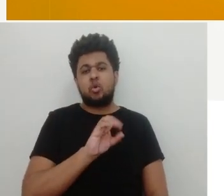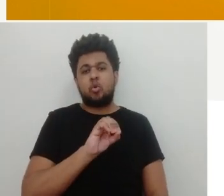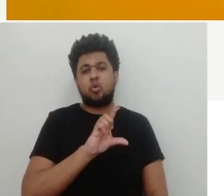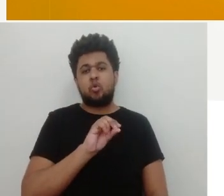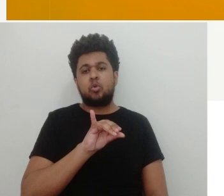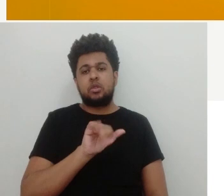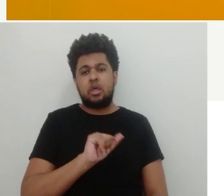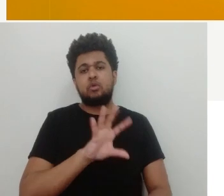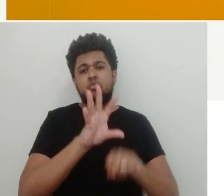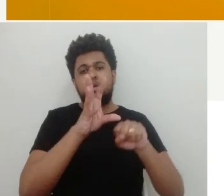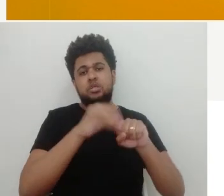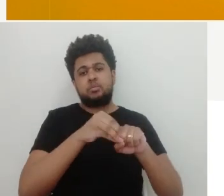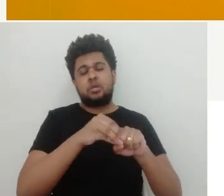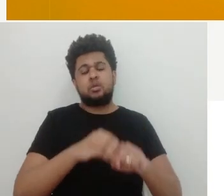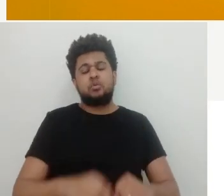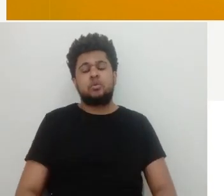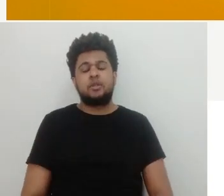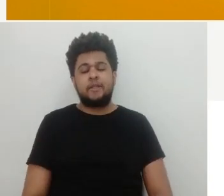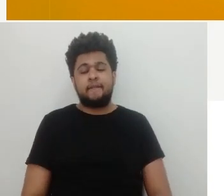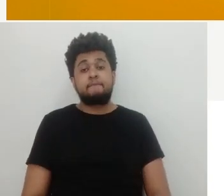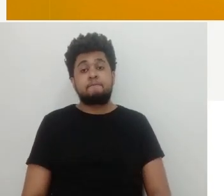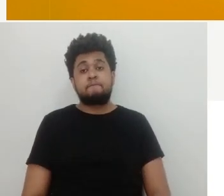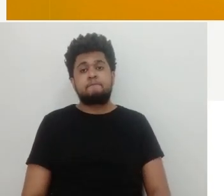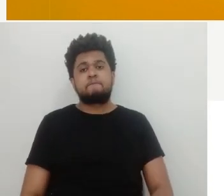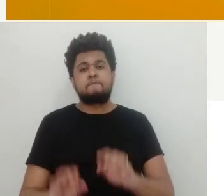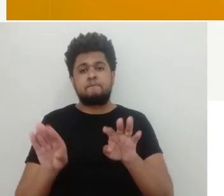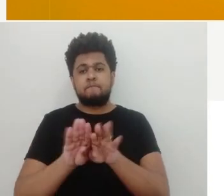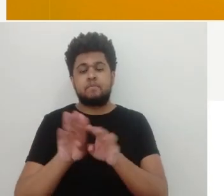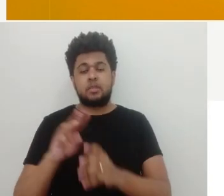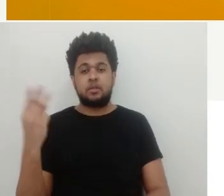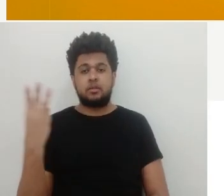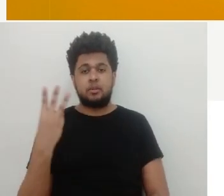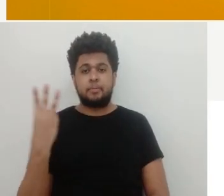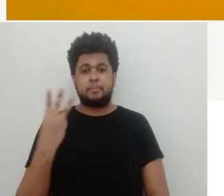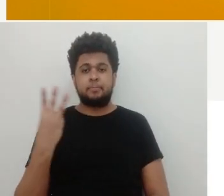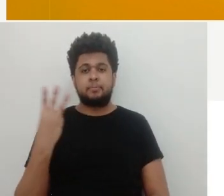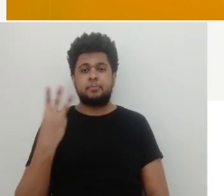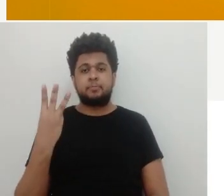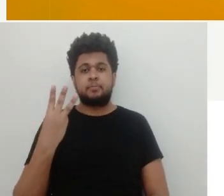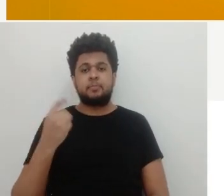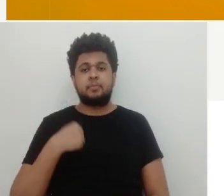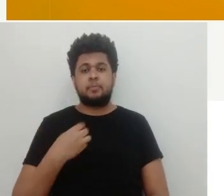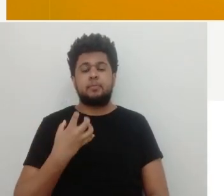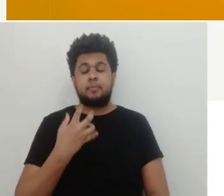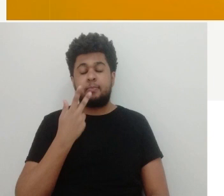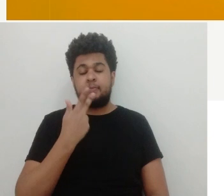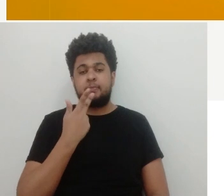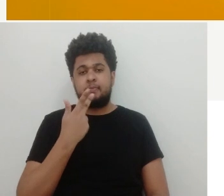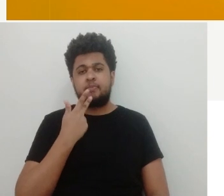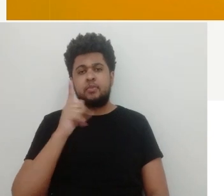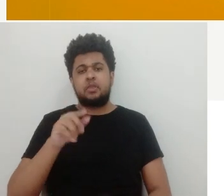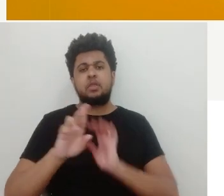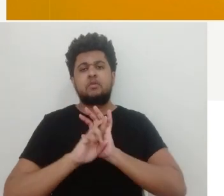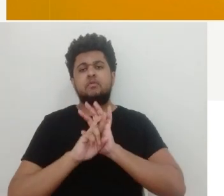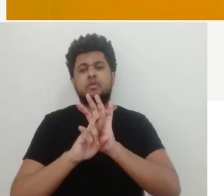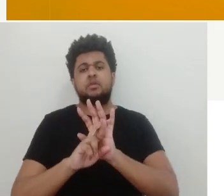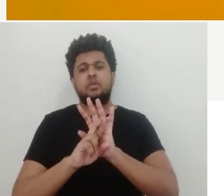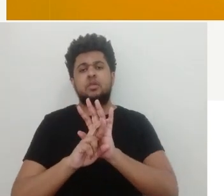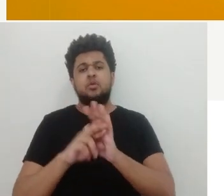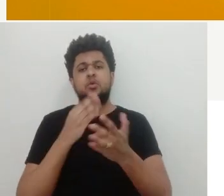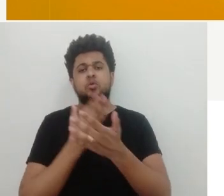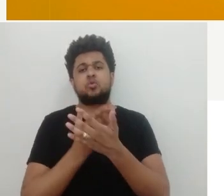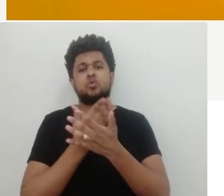aludir hace referencia a los estudios latinoamericanos desde América Latina. a pesar de que los estudios